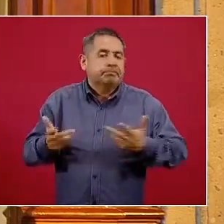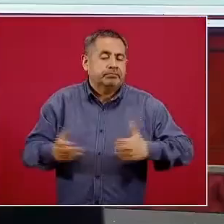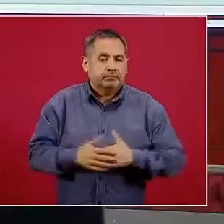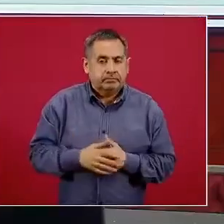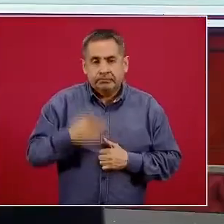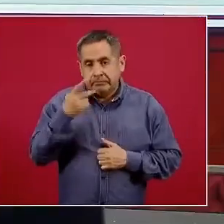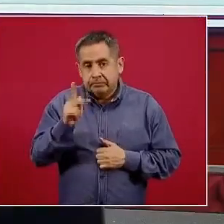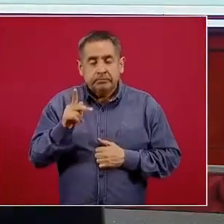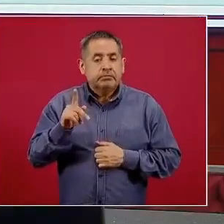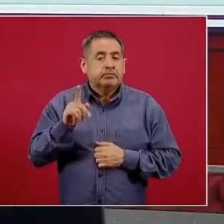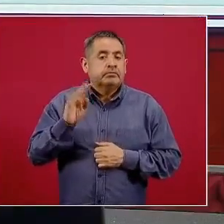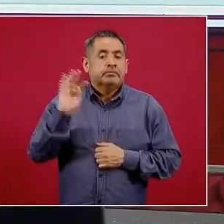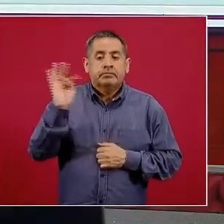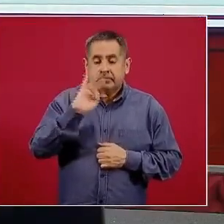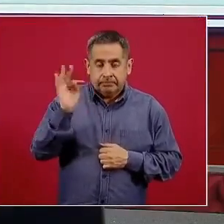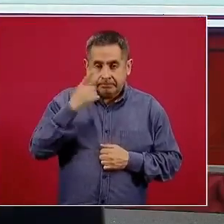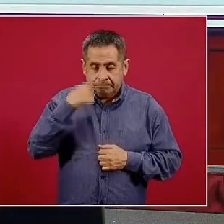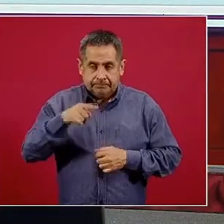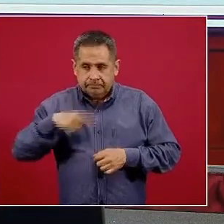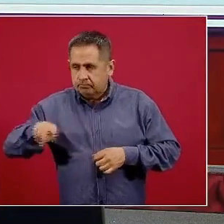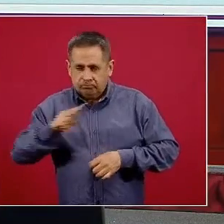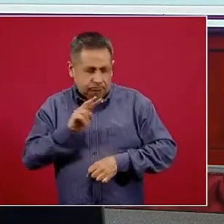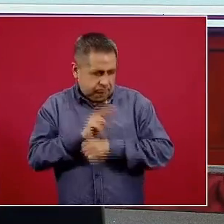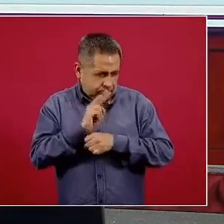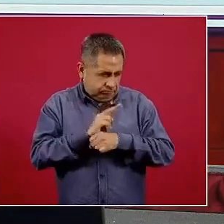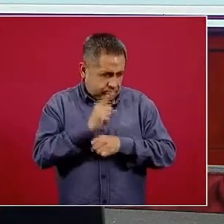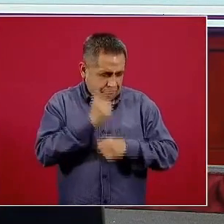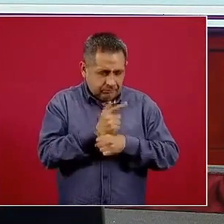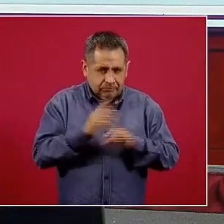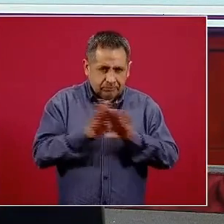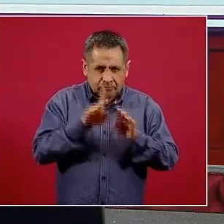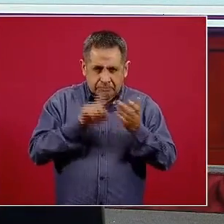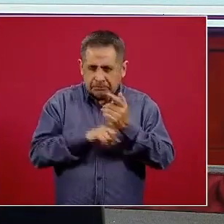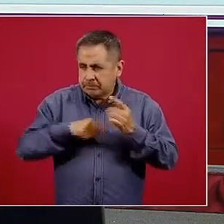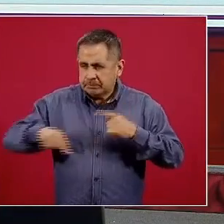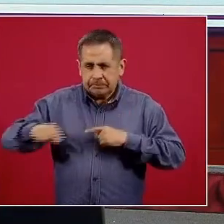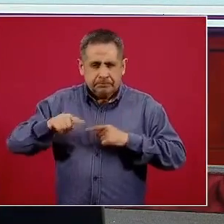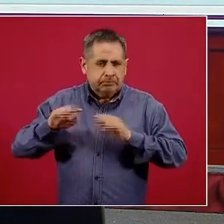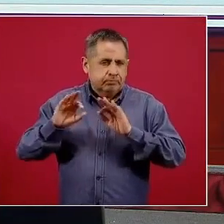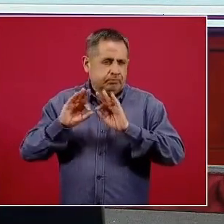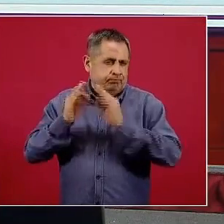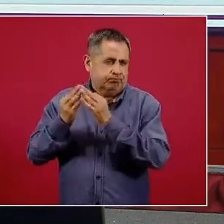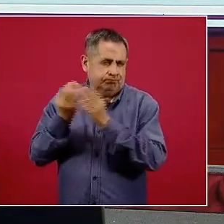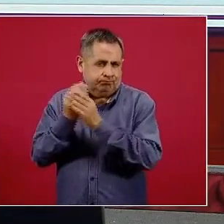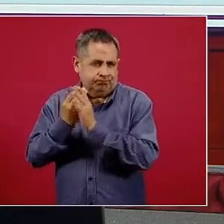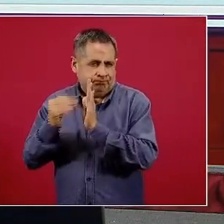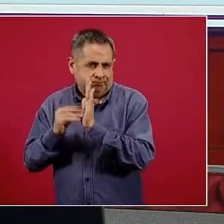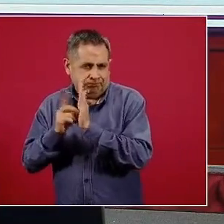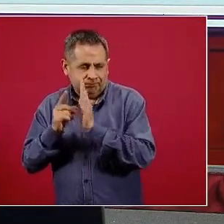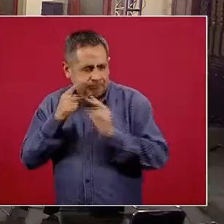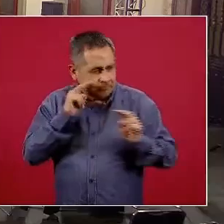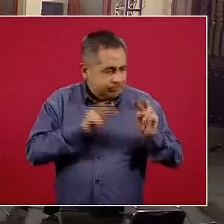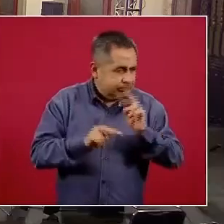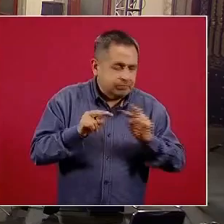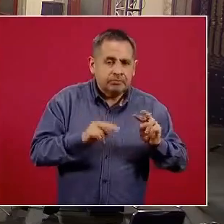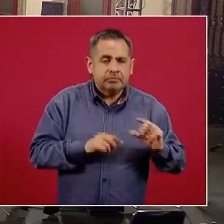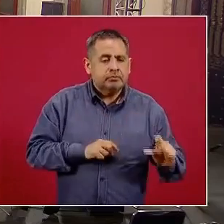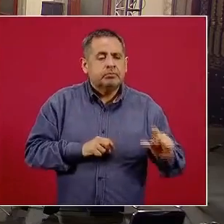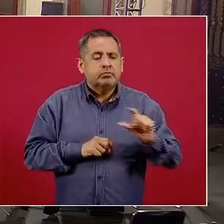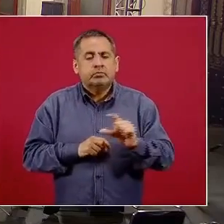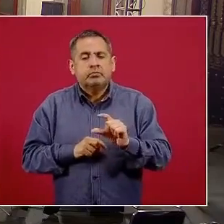embargo, para efectos de la vigilancia epidemiológica y del modelo que tenemos implementado en México, no se